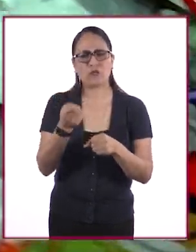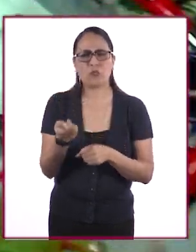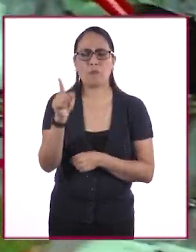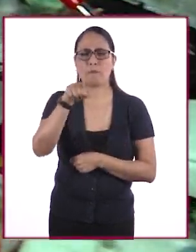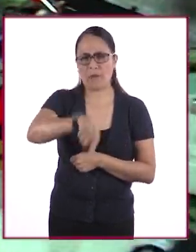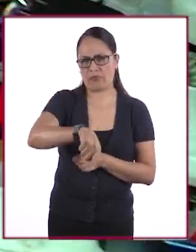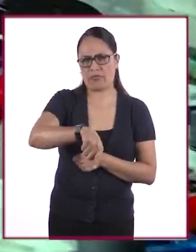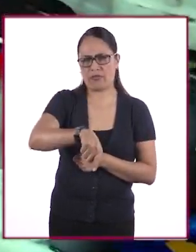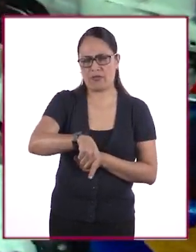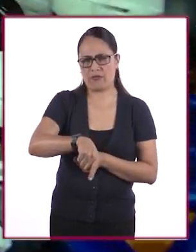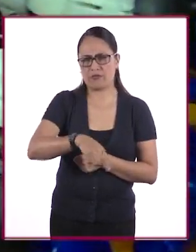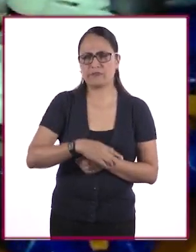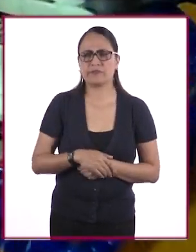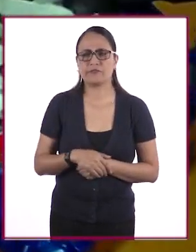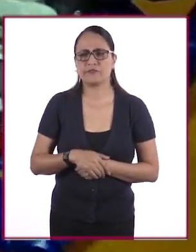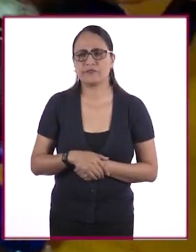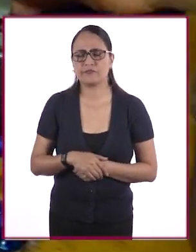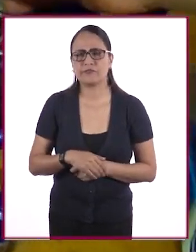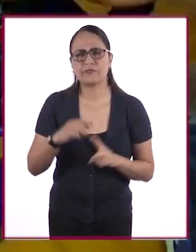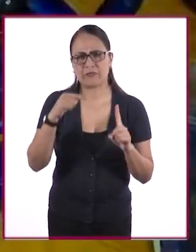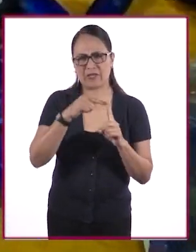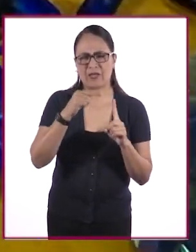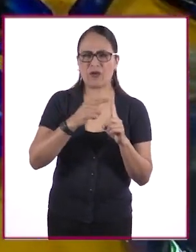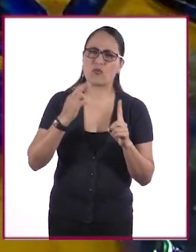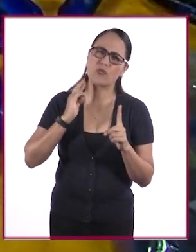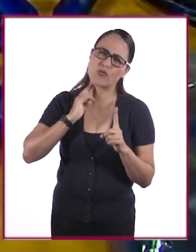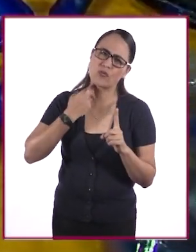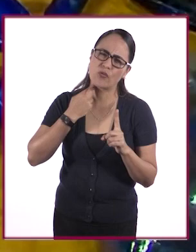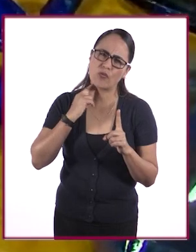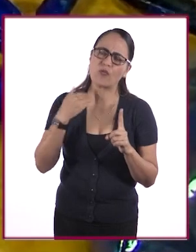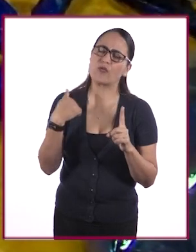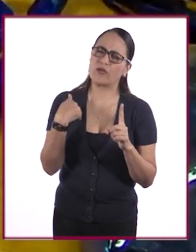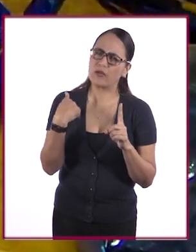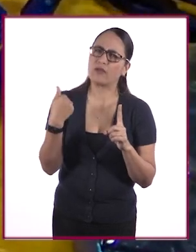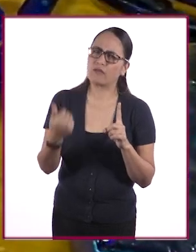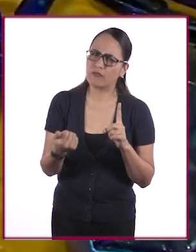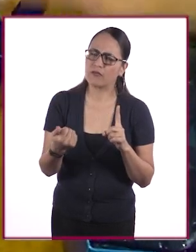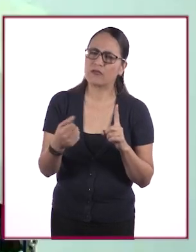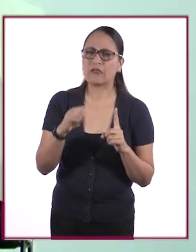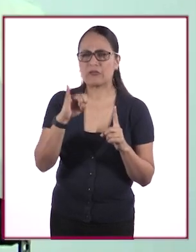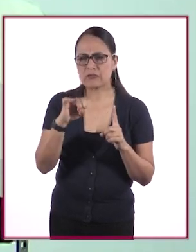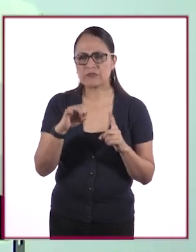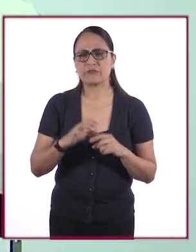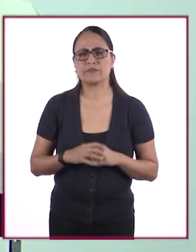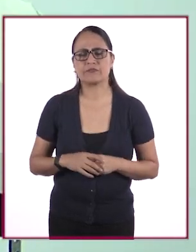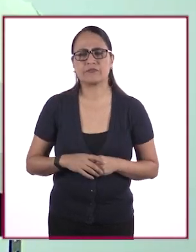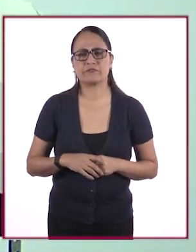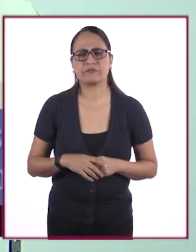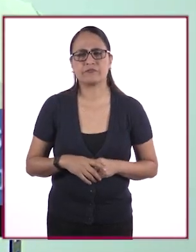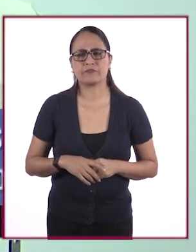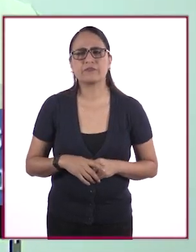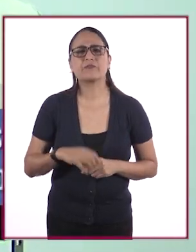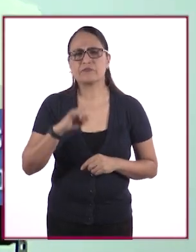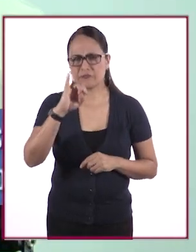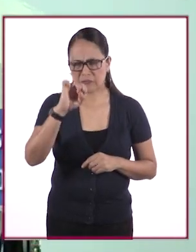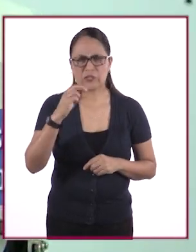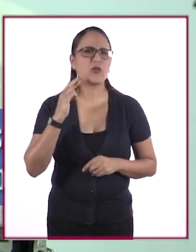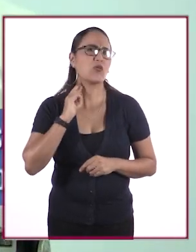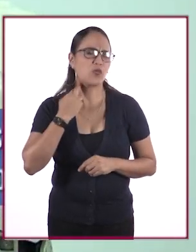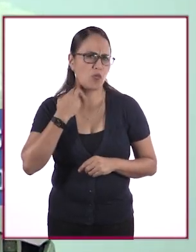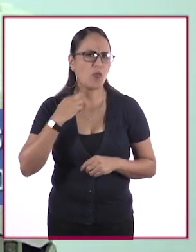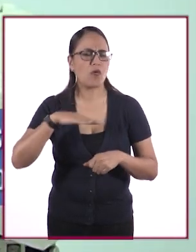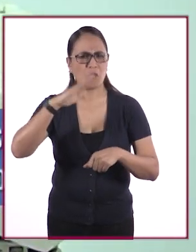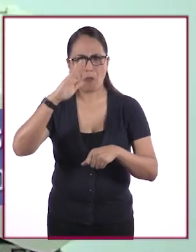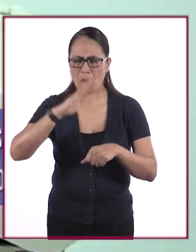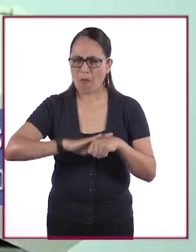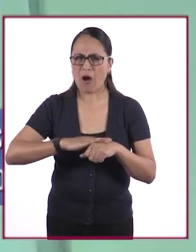orden, entonces que ella entienda. Sí, va a llegar un momento que tengamos robots más